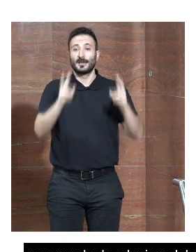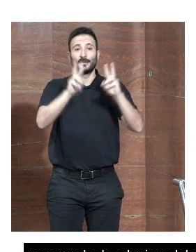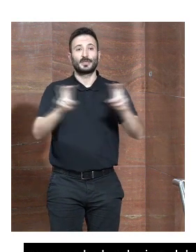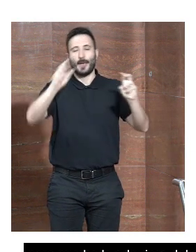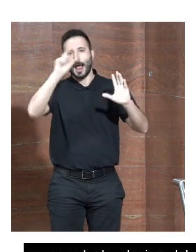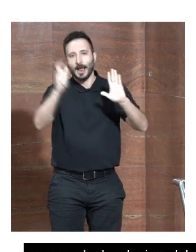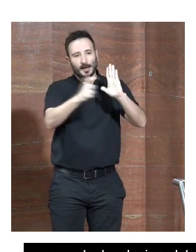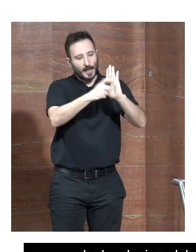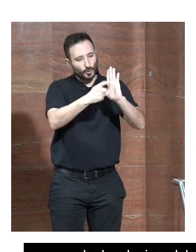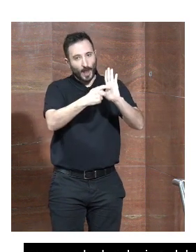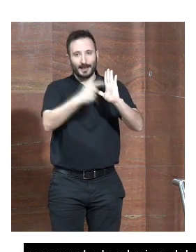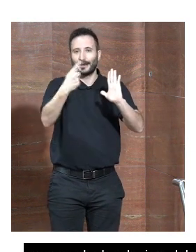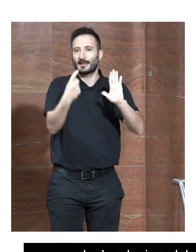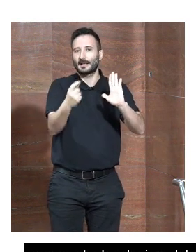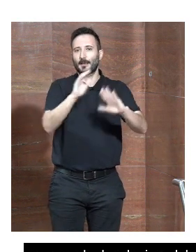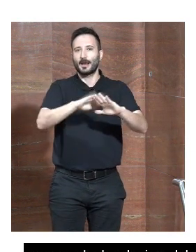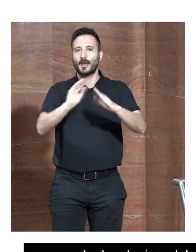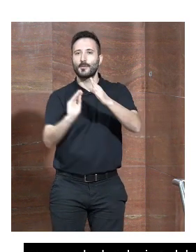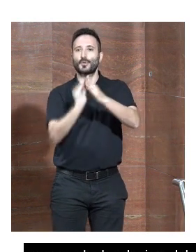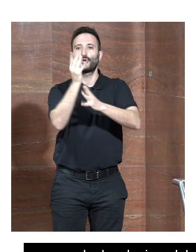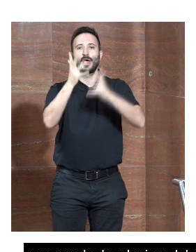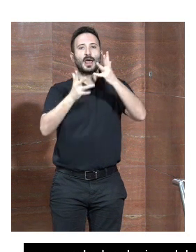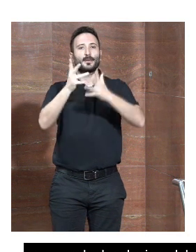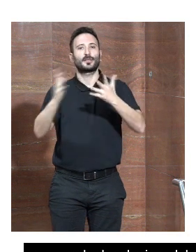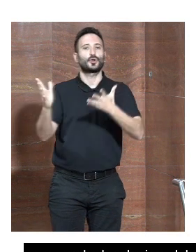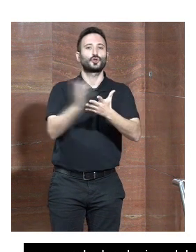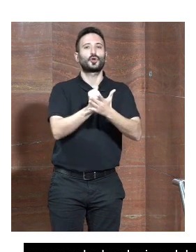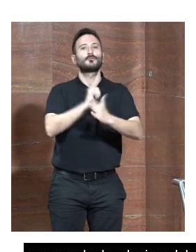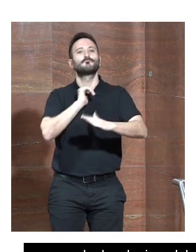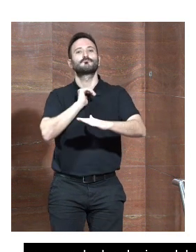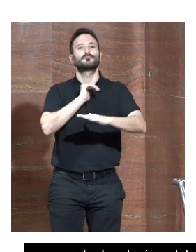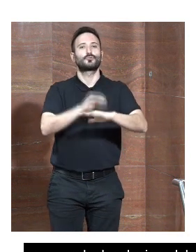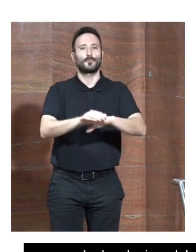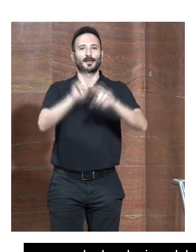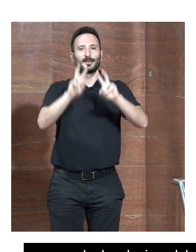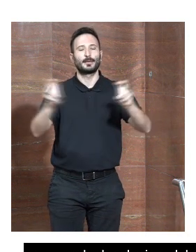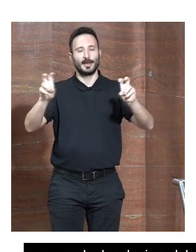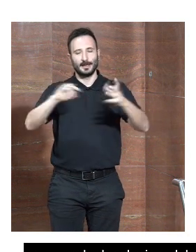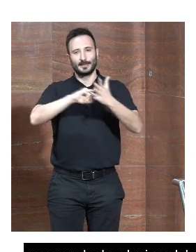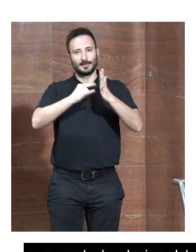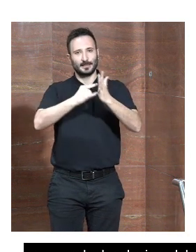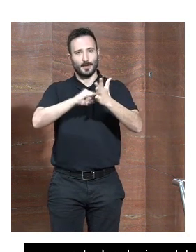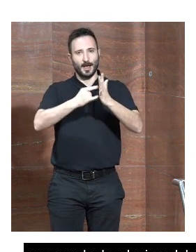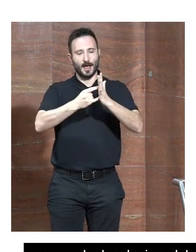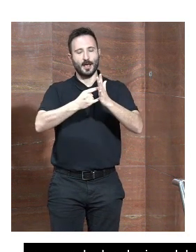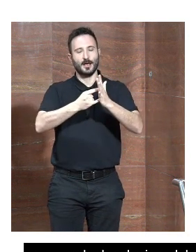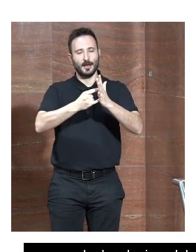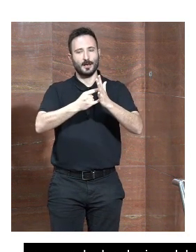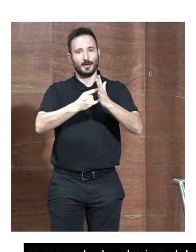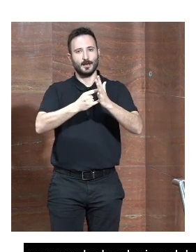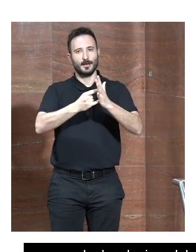las cláusulas necesarias para que todos los productos que tiene la Administración o los adquiera cumplan rigurosamente todos los esquemas